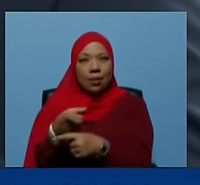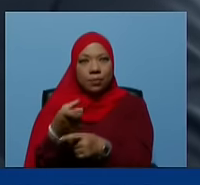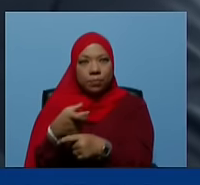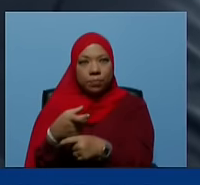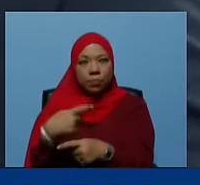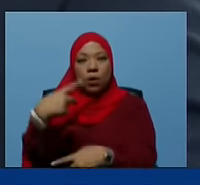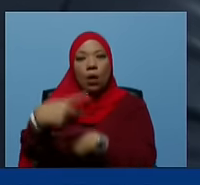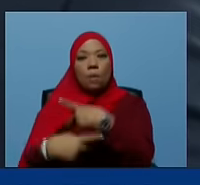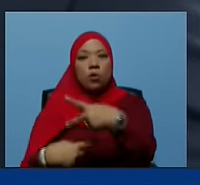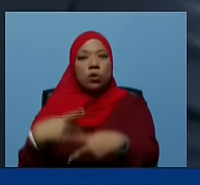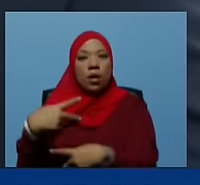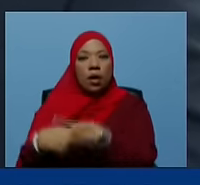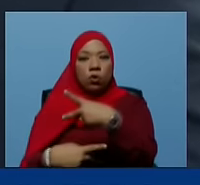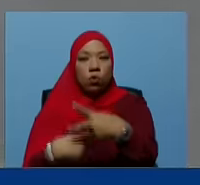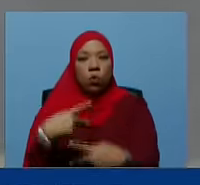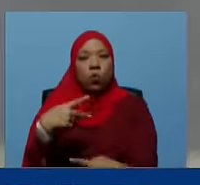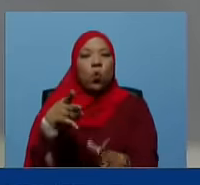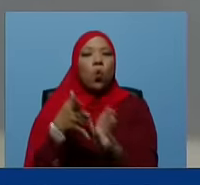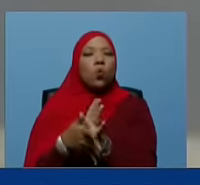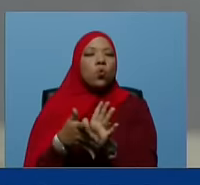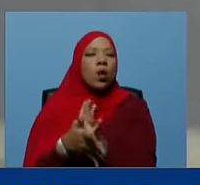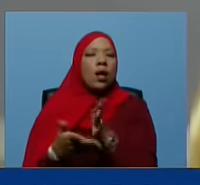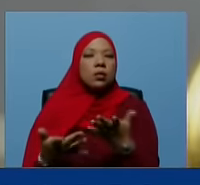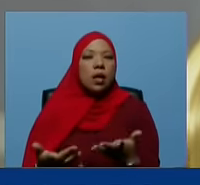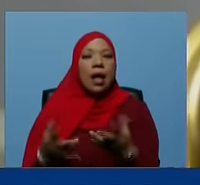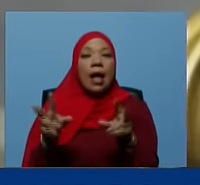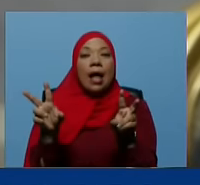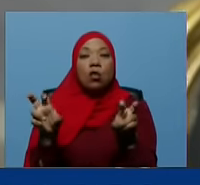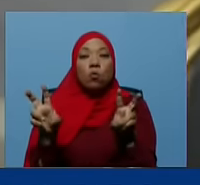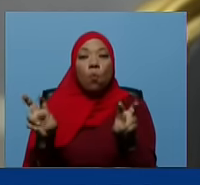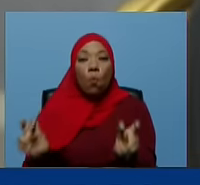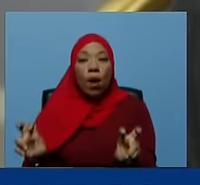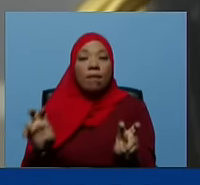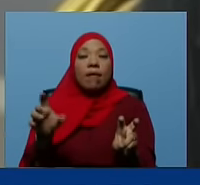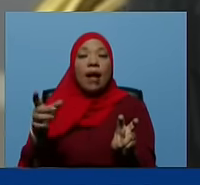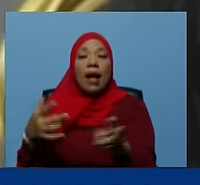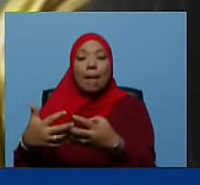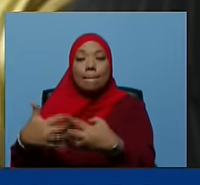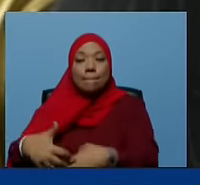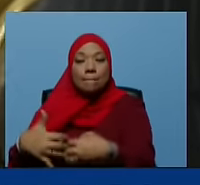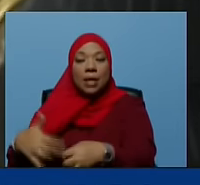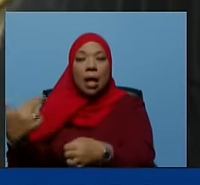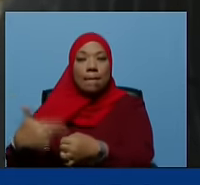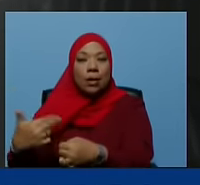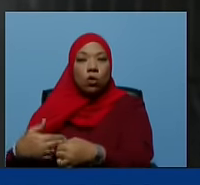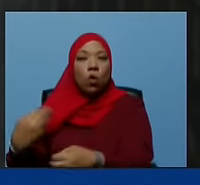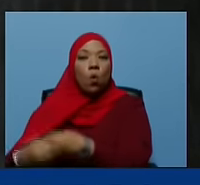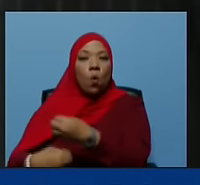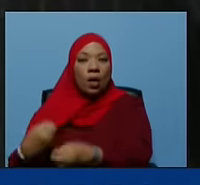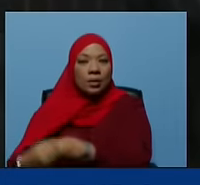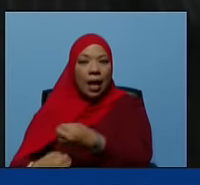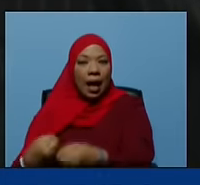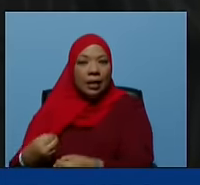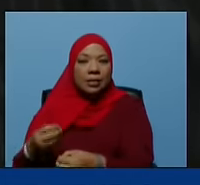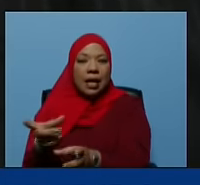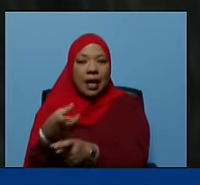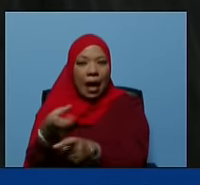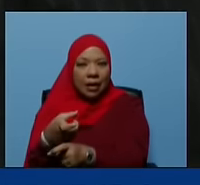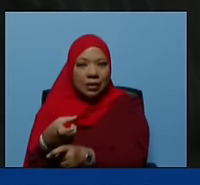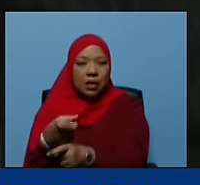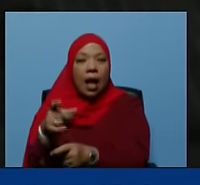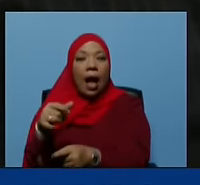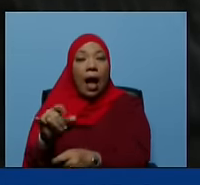proceso transitorio de lo que es las nuevas energías. Venezuela hoy se puede seguir celebrando